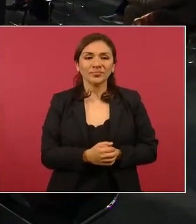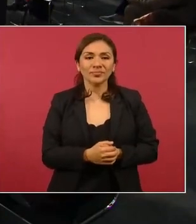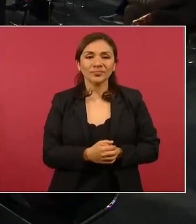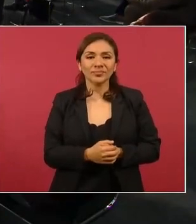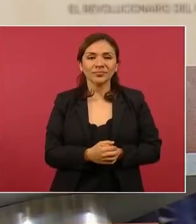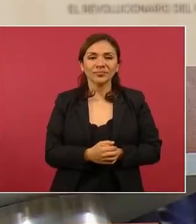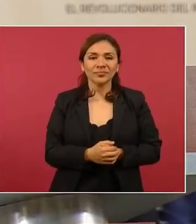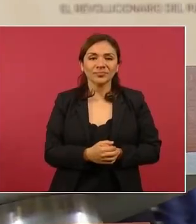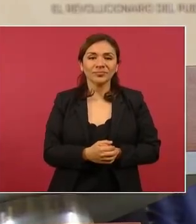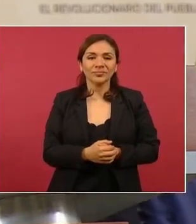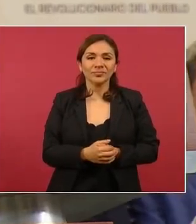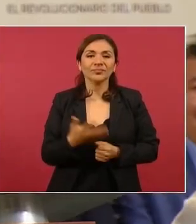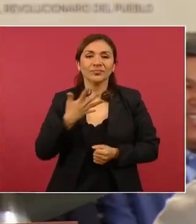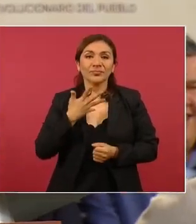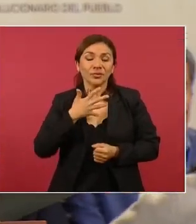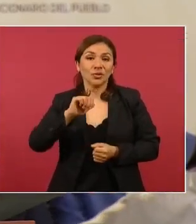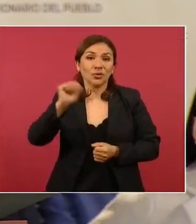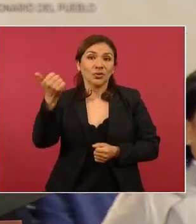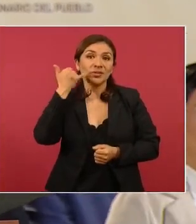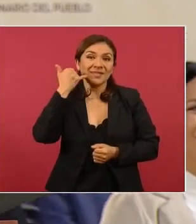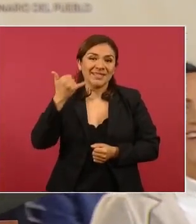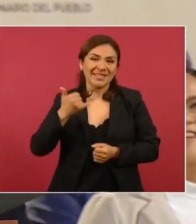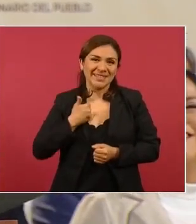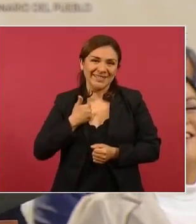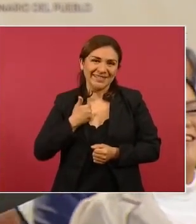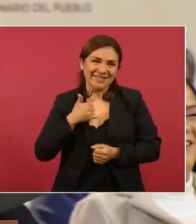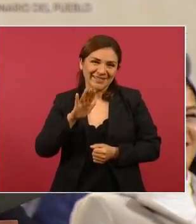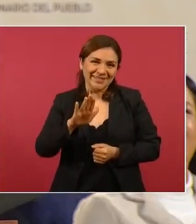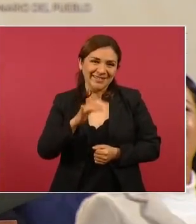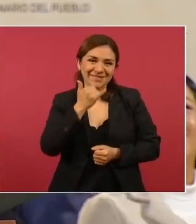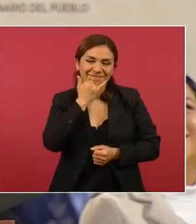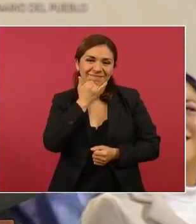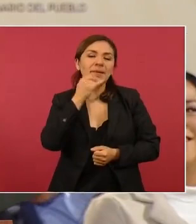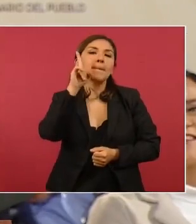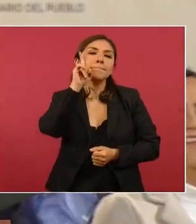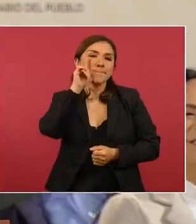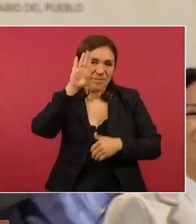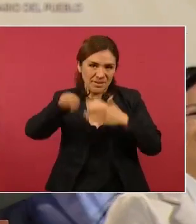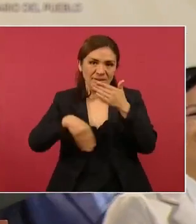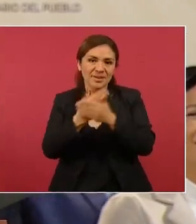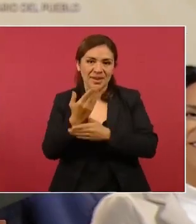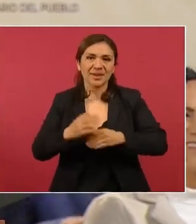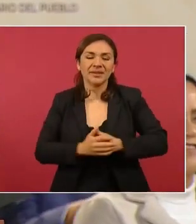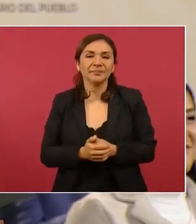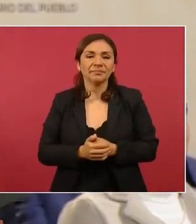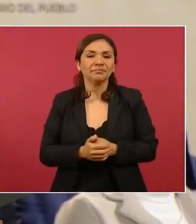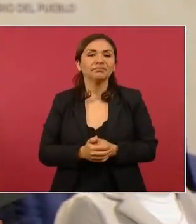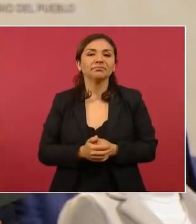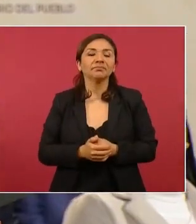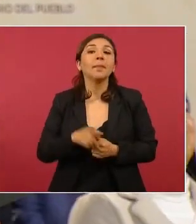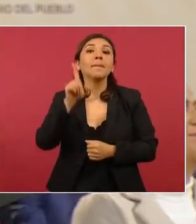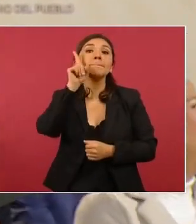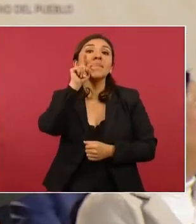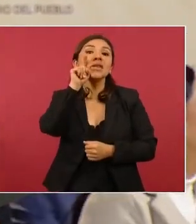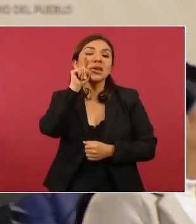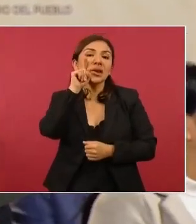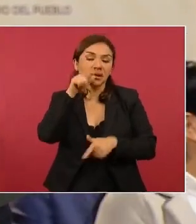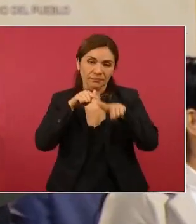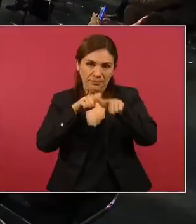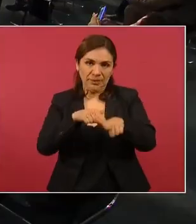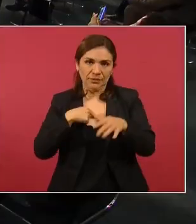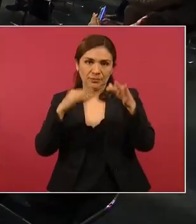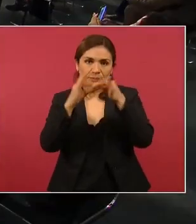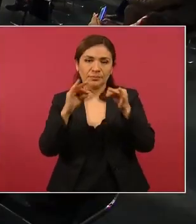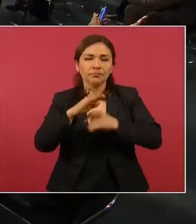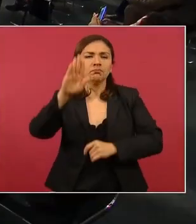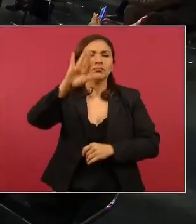Ya tengo otra llamada. Sí. Ya. Mañana les digo. De manera muy rápida. Mañana me comprometo a decirle. Para